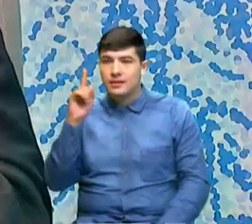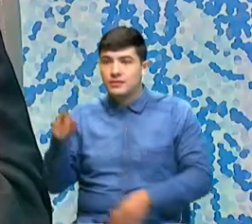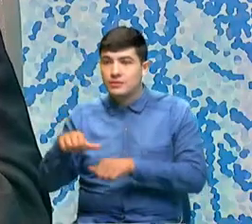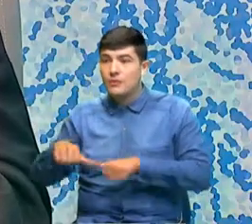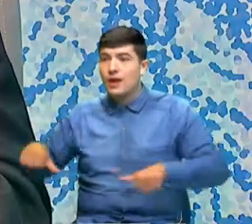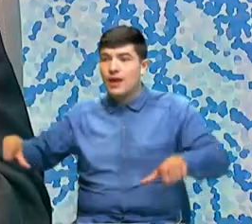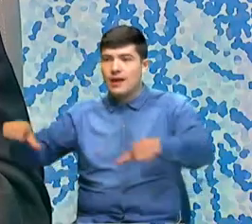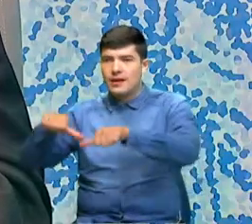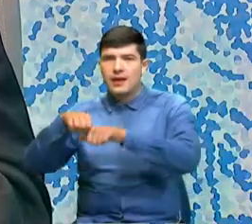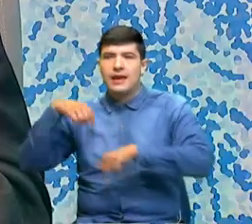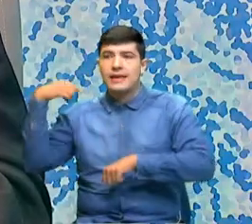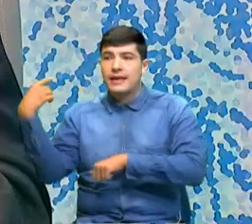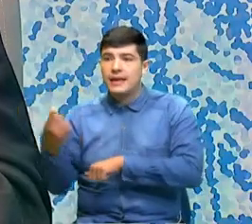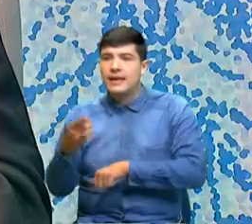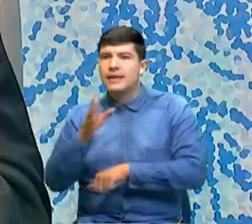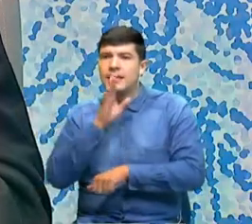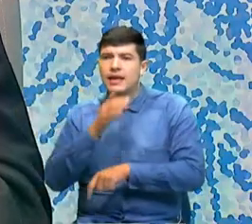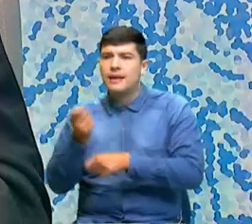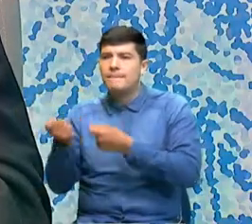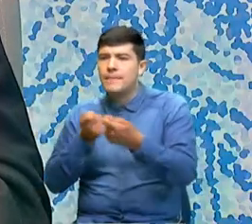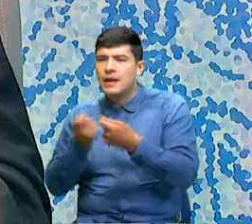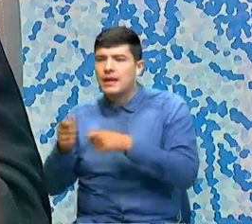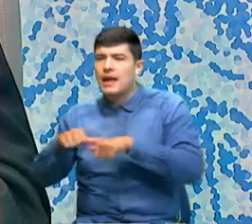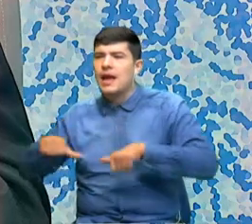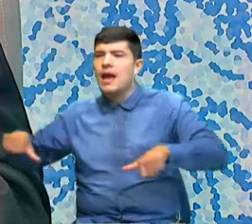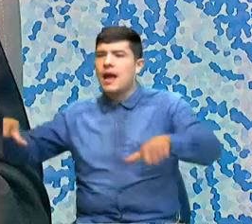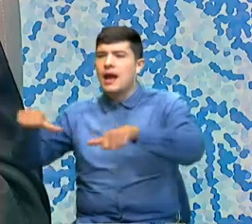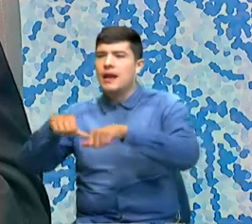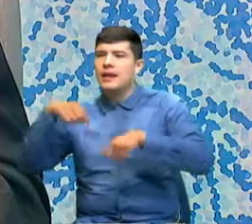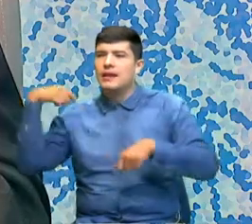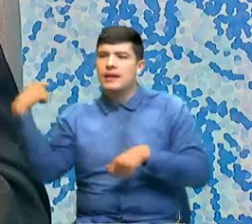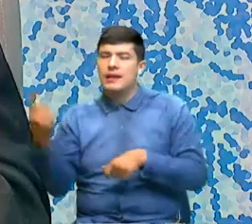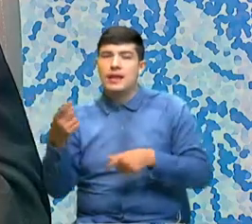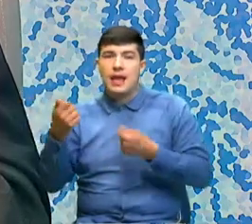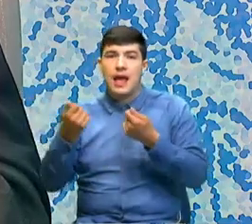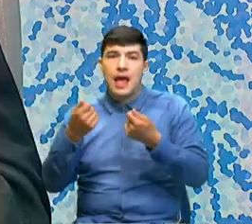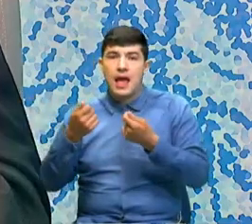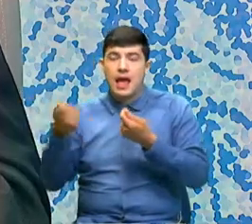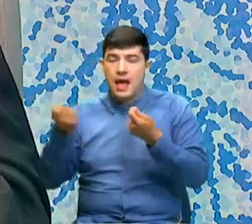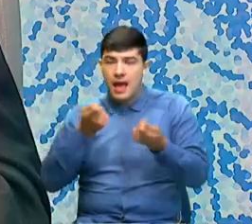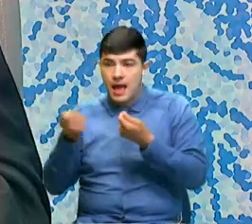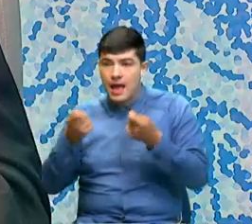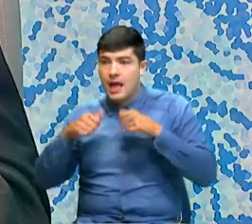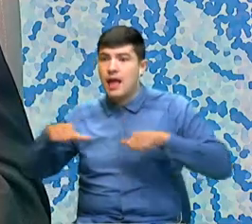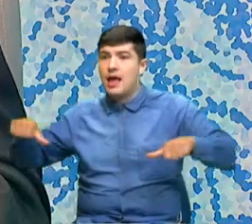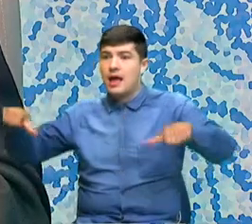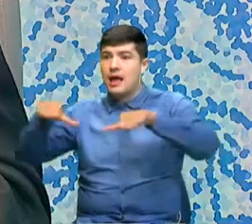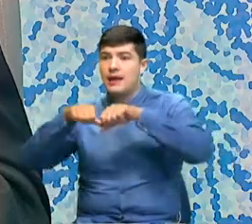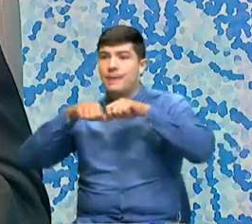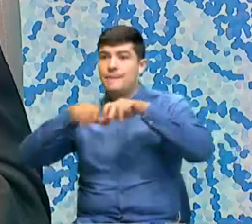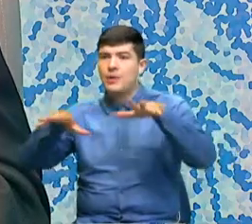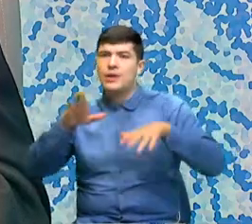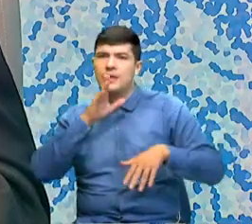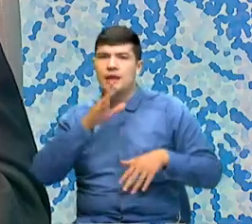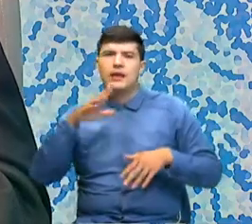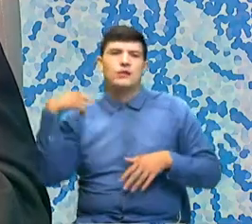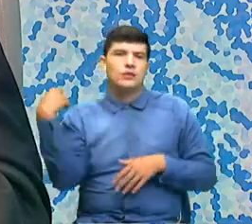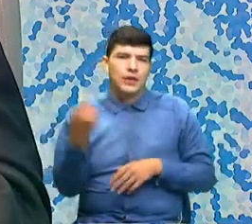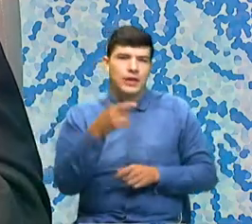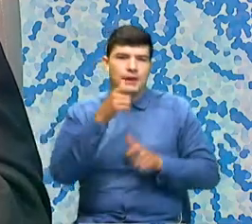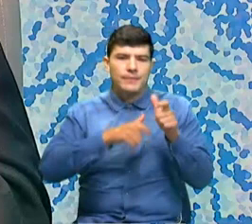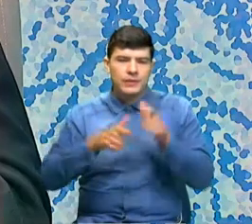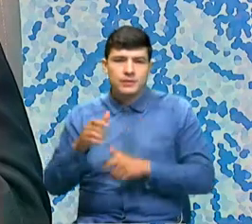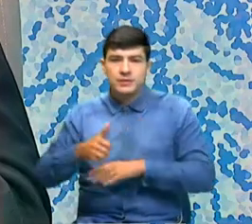común. ¿Quién tiene el manejo de las áreas comunes? El manejo de las áreas comunes la tiene exclusivamente la copropiedad